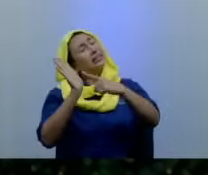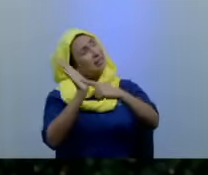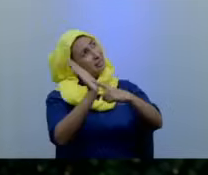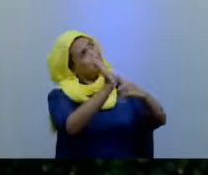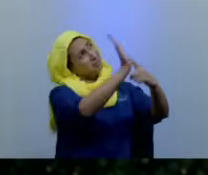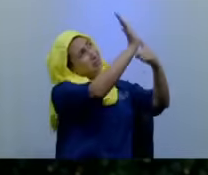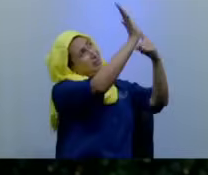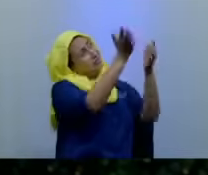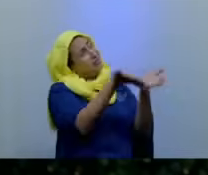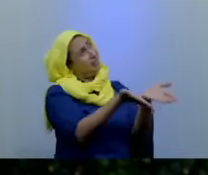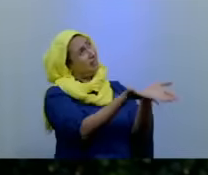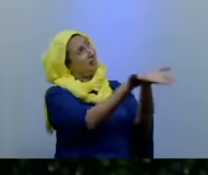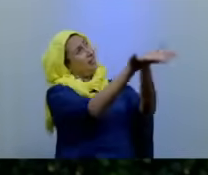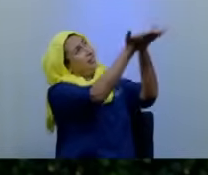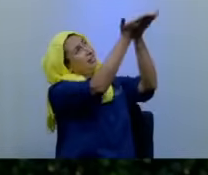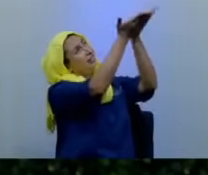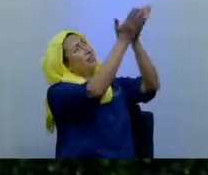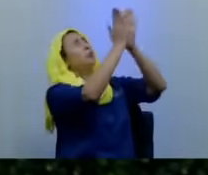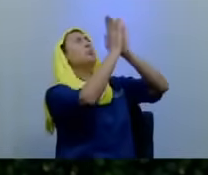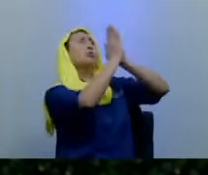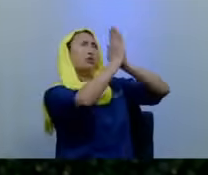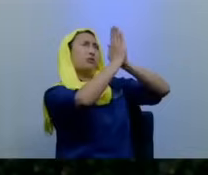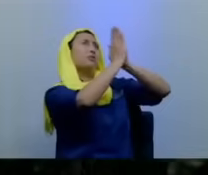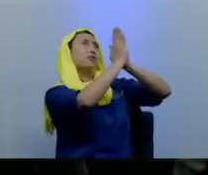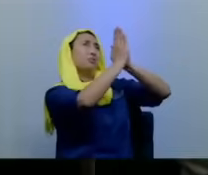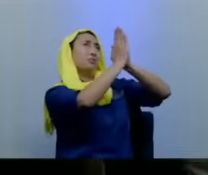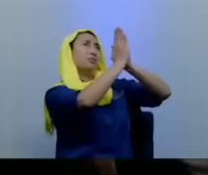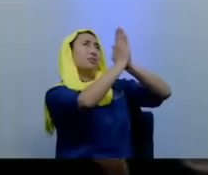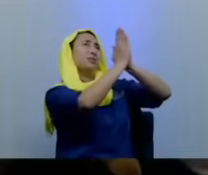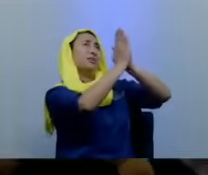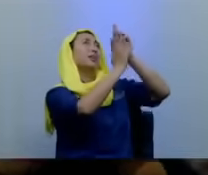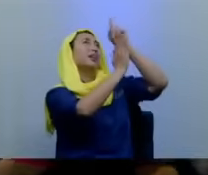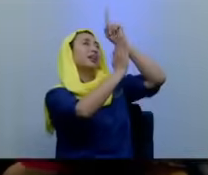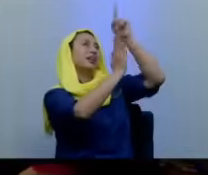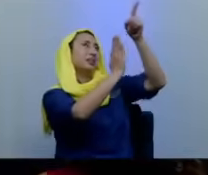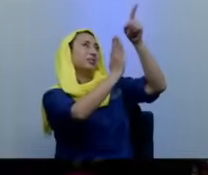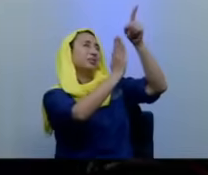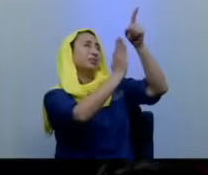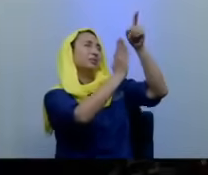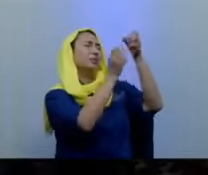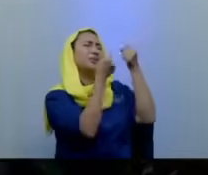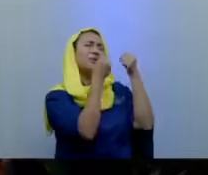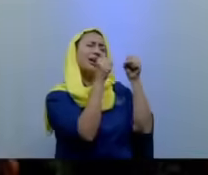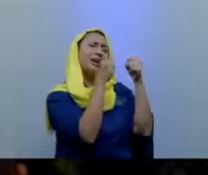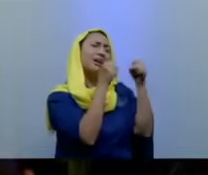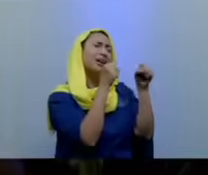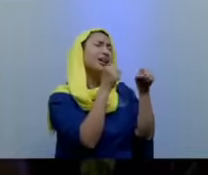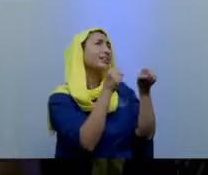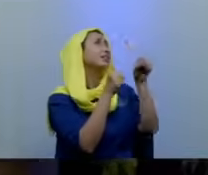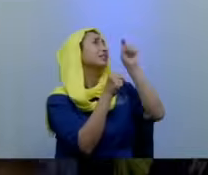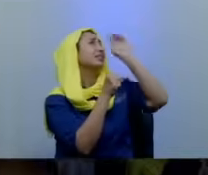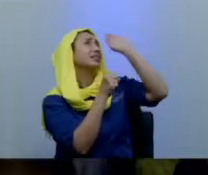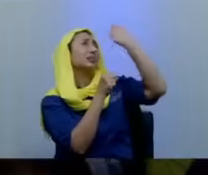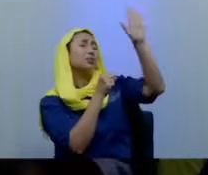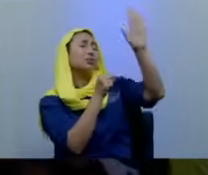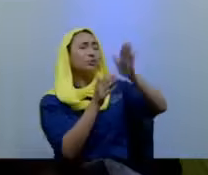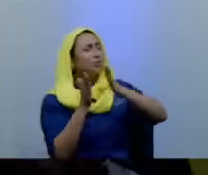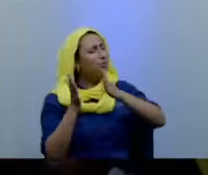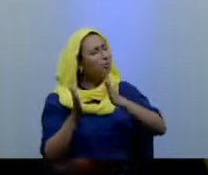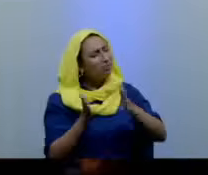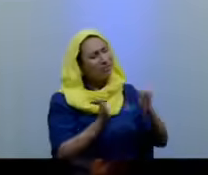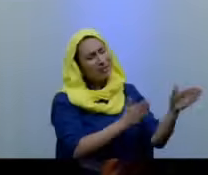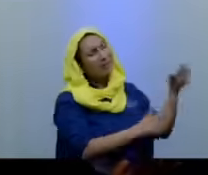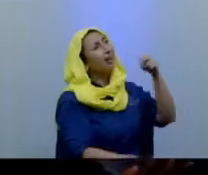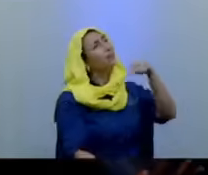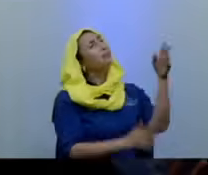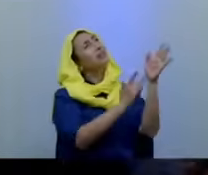papá, para que tú hagas conforme a lo que tú tienes como propósito también. En el nombre